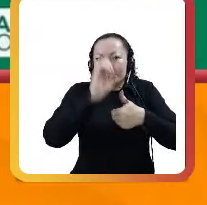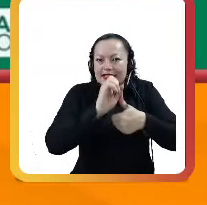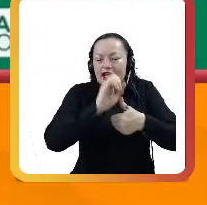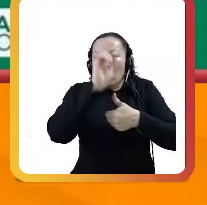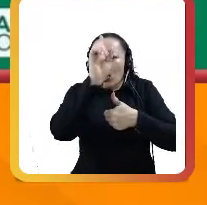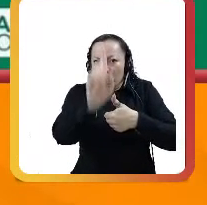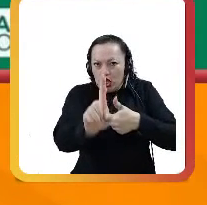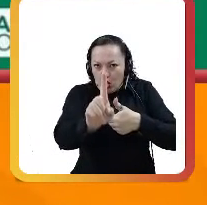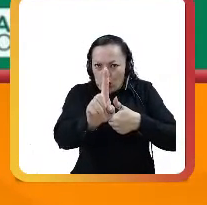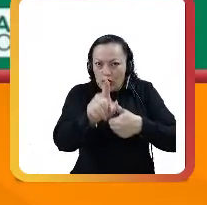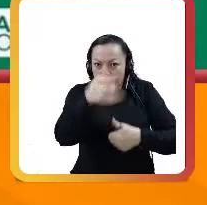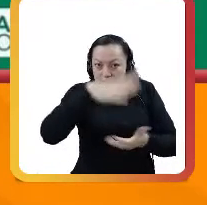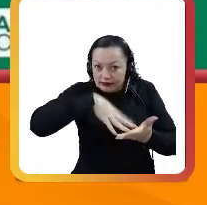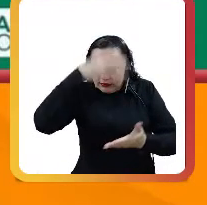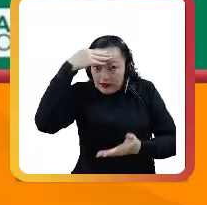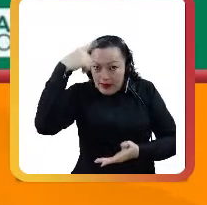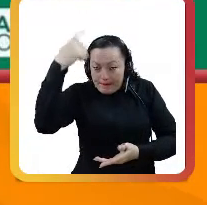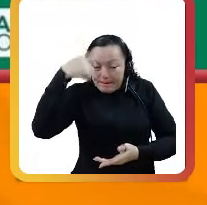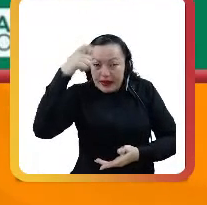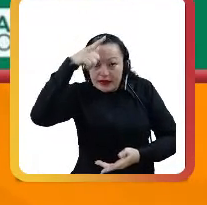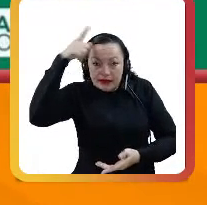tengan en cuenta, Laurita.